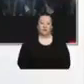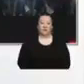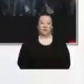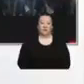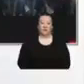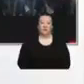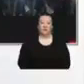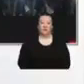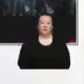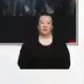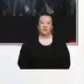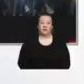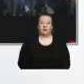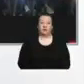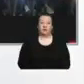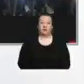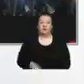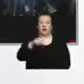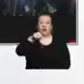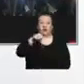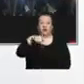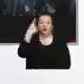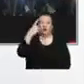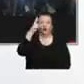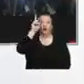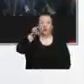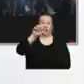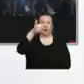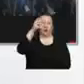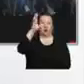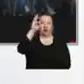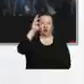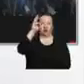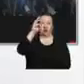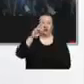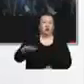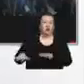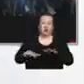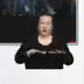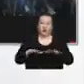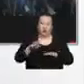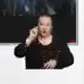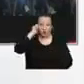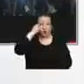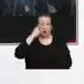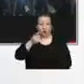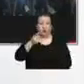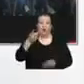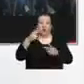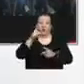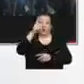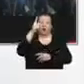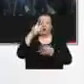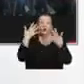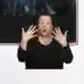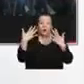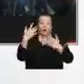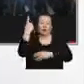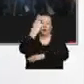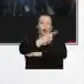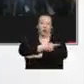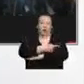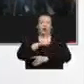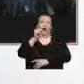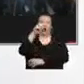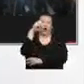a nuestra nación impreciso pero me parece que esto es solo 2016 y pese al terremoto pero miren como integramos una obra diaria donde ponen placas a los